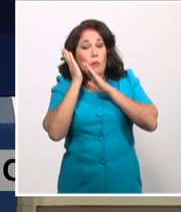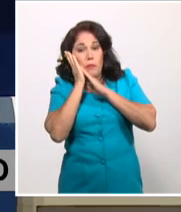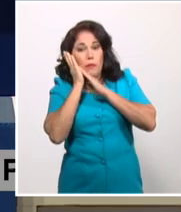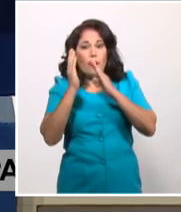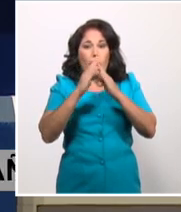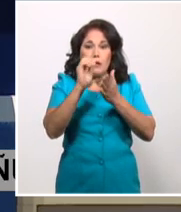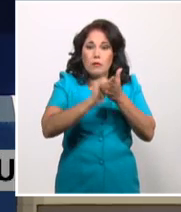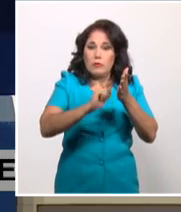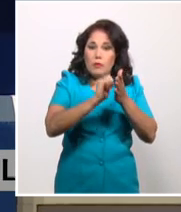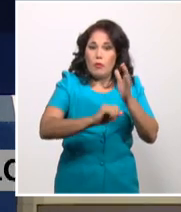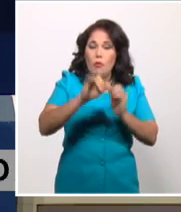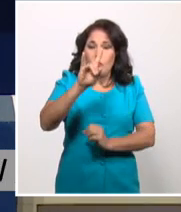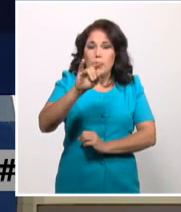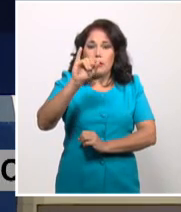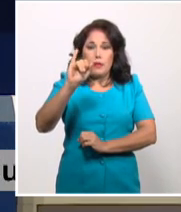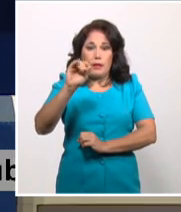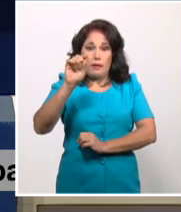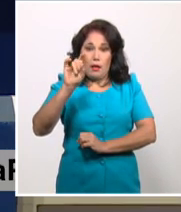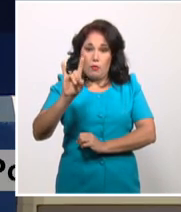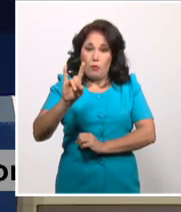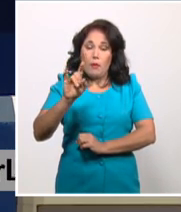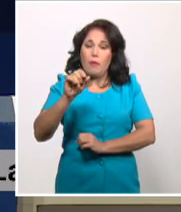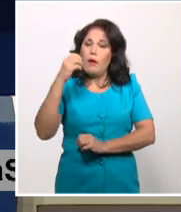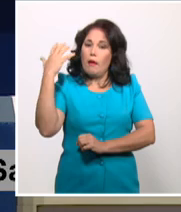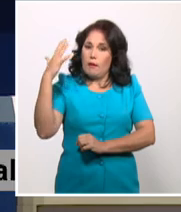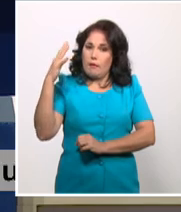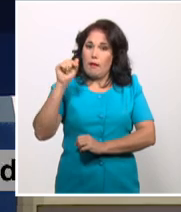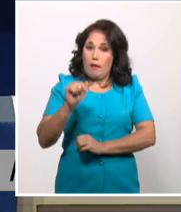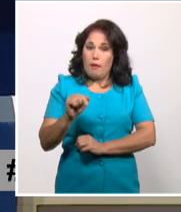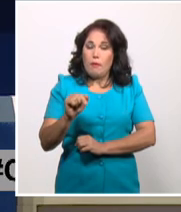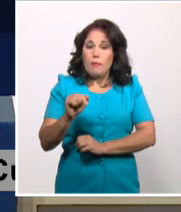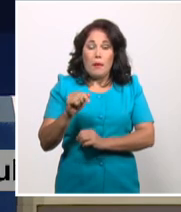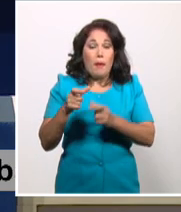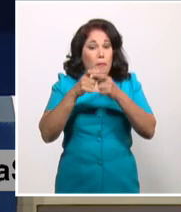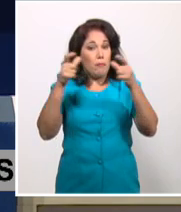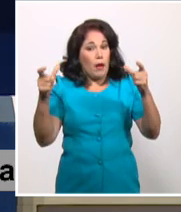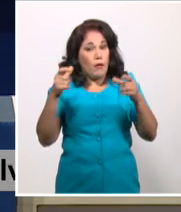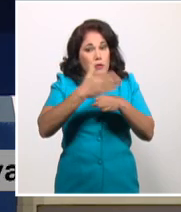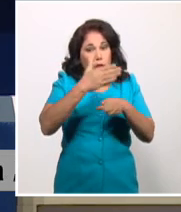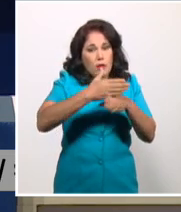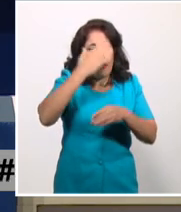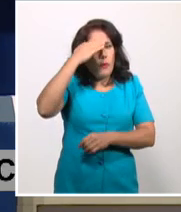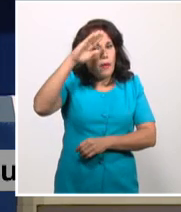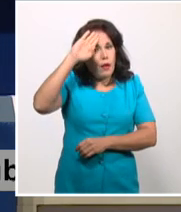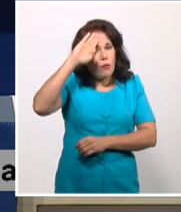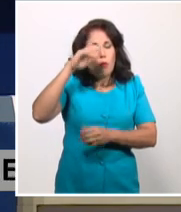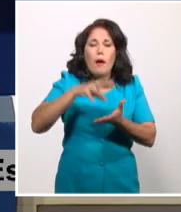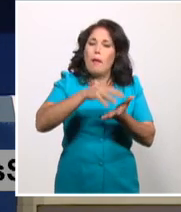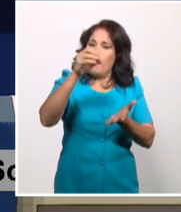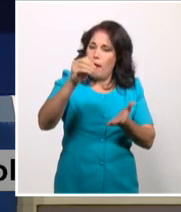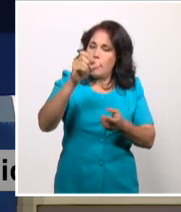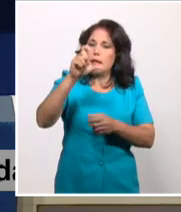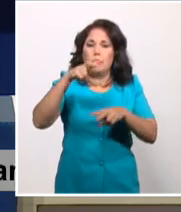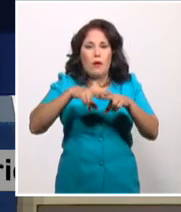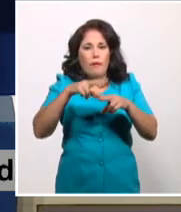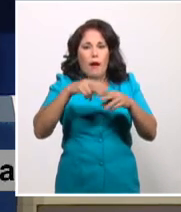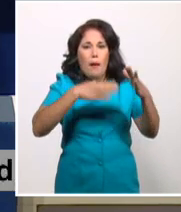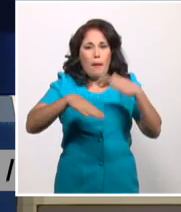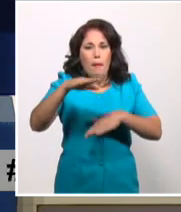tenemos 969 extranjeros, el grueso en Santiago de Cuba, Plaza, Centro Habana y Playa